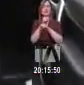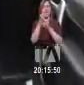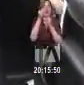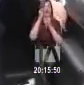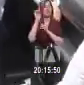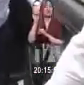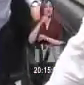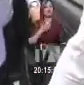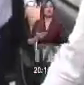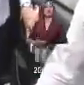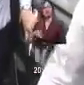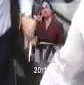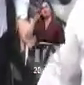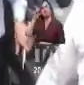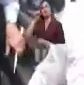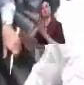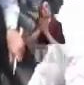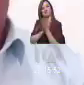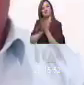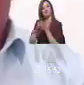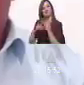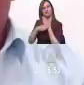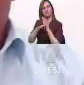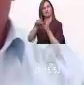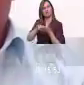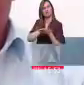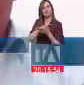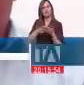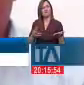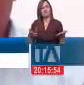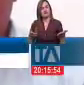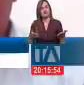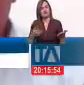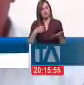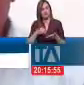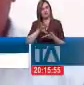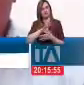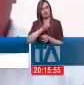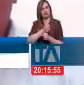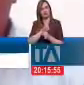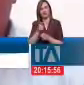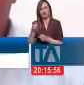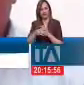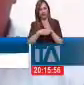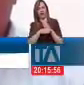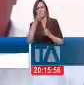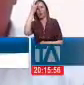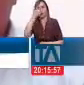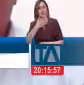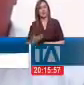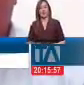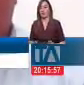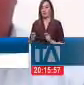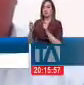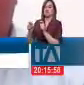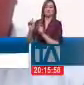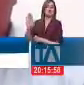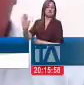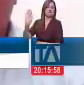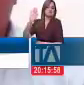Lasso respecto a un veto a este proyecto de ley. Que deje de hacer el trabajo de la asamblea, y cuando ya esté en las manos de él, él